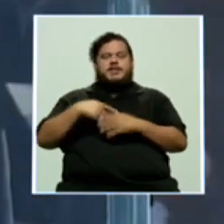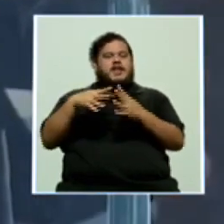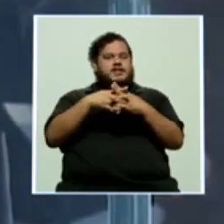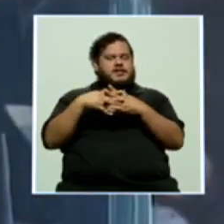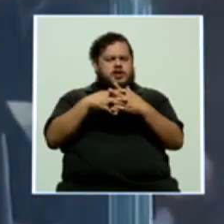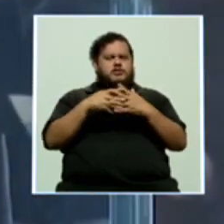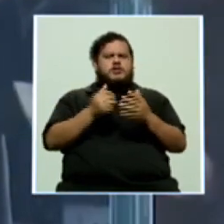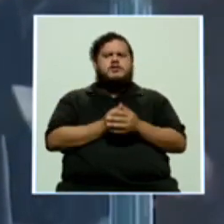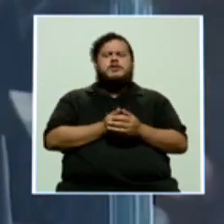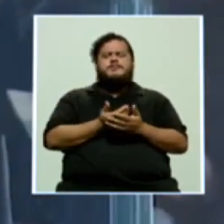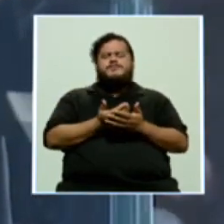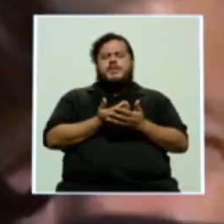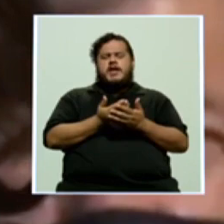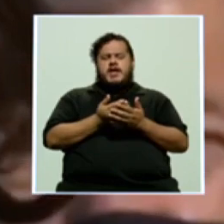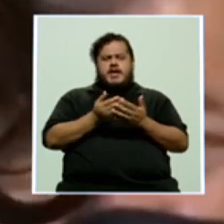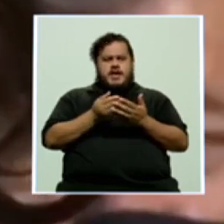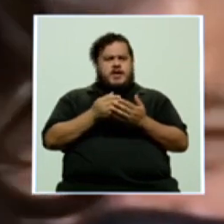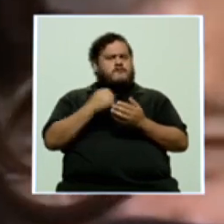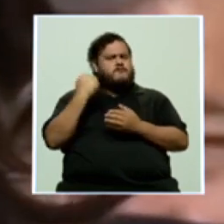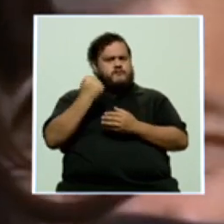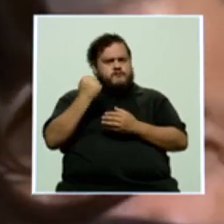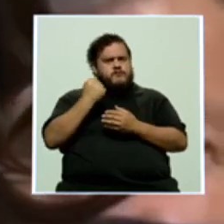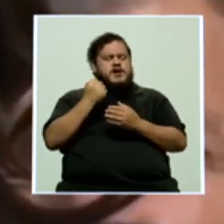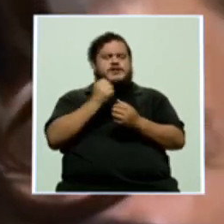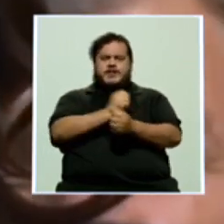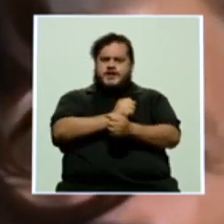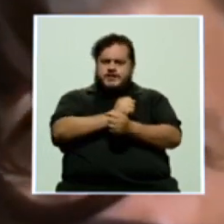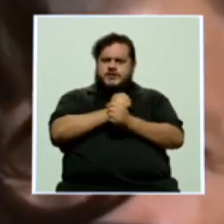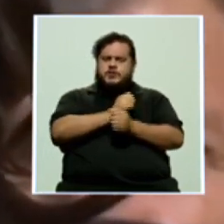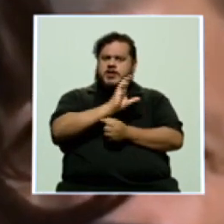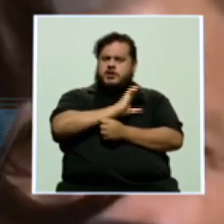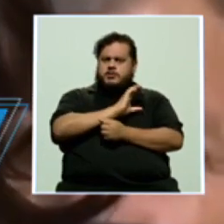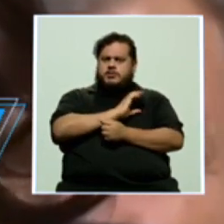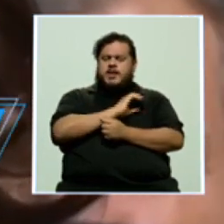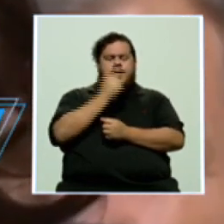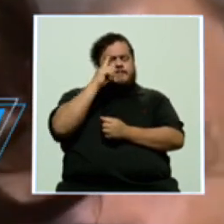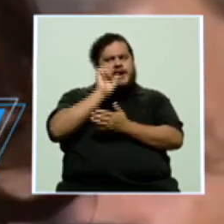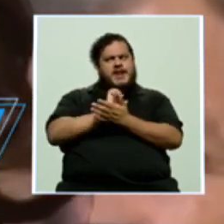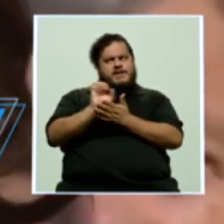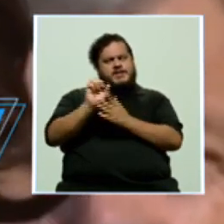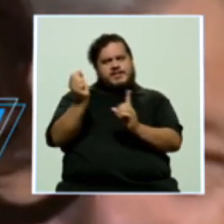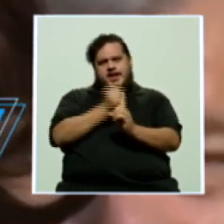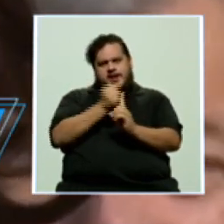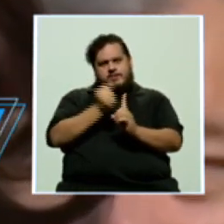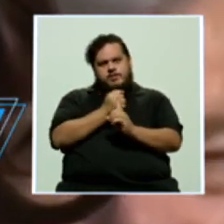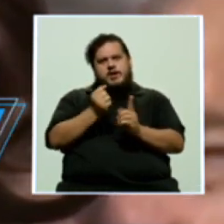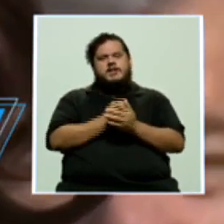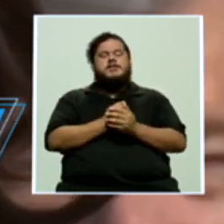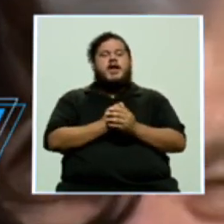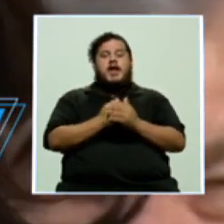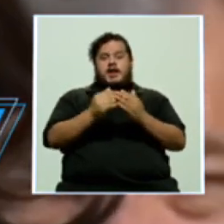bajo fuertes medidas de seguridad ante amenazas de nuevos actos violentos. Las felicitaciones al nuevo